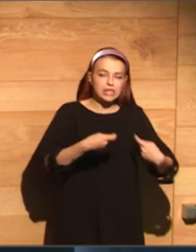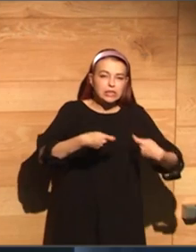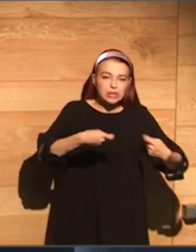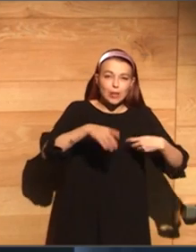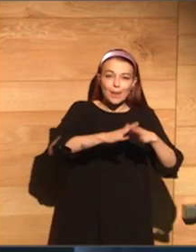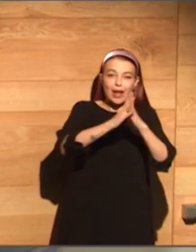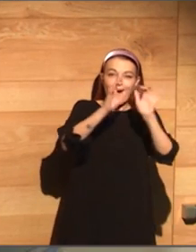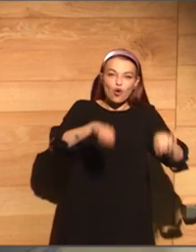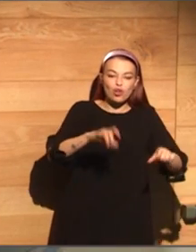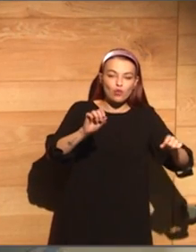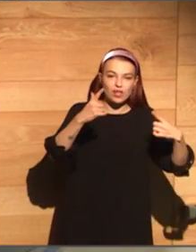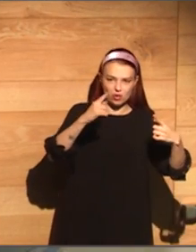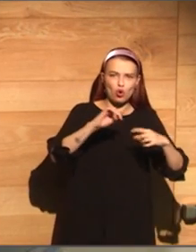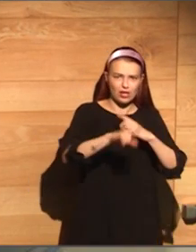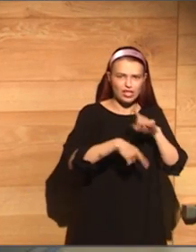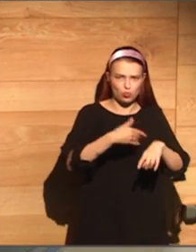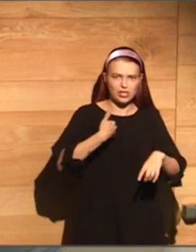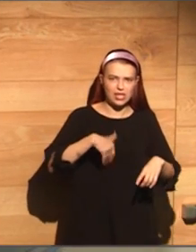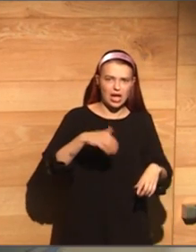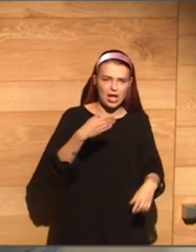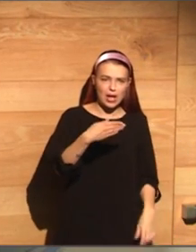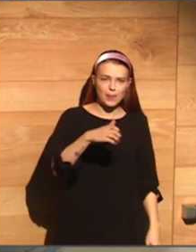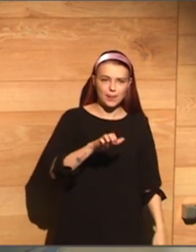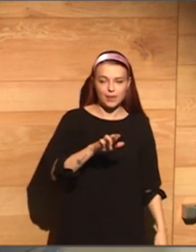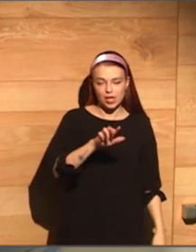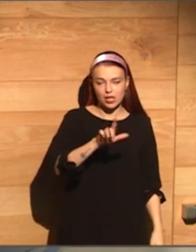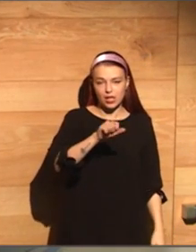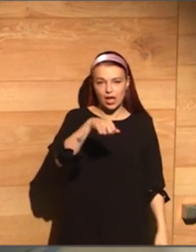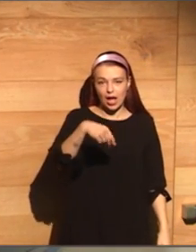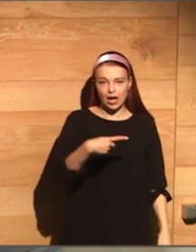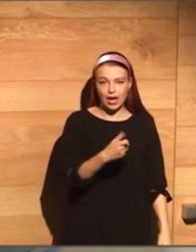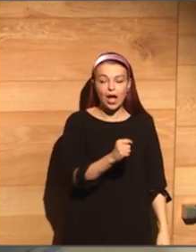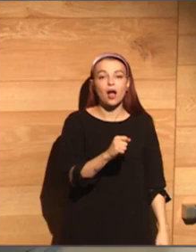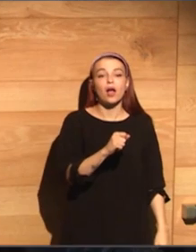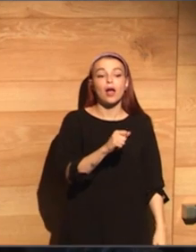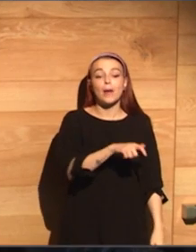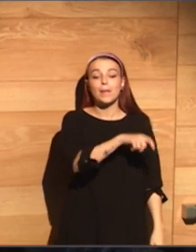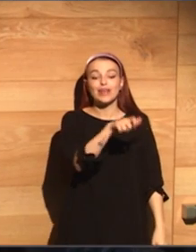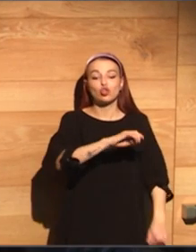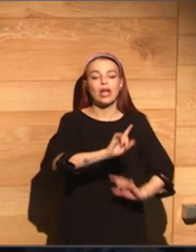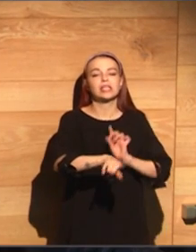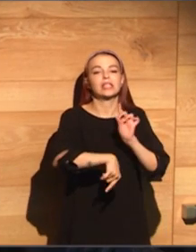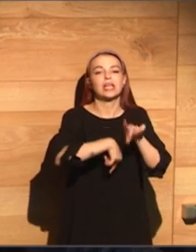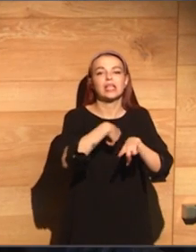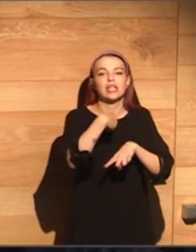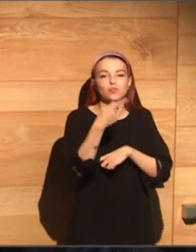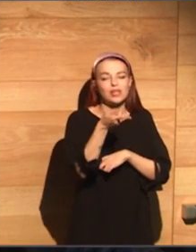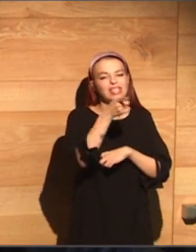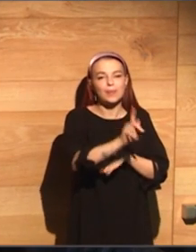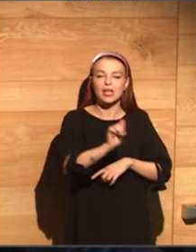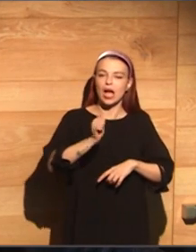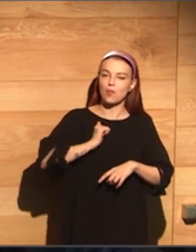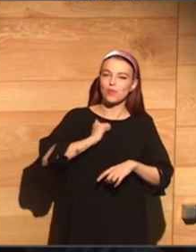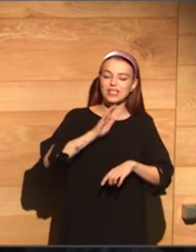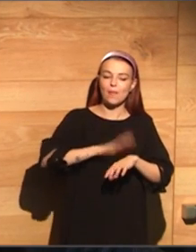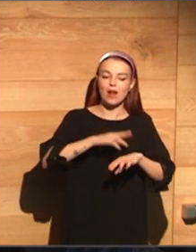quiero decir que ya se encargaría Berlanga de repasar también a los de después en sucesivas obras. Pero eso no se acabó